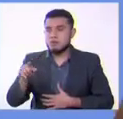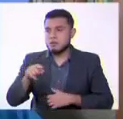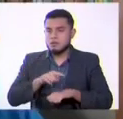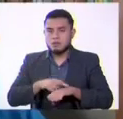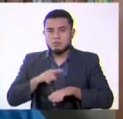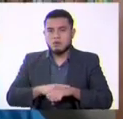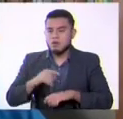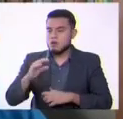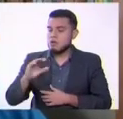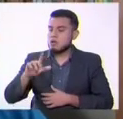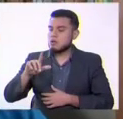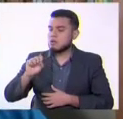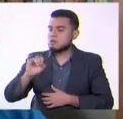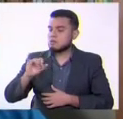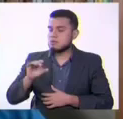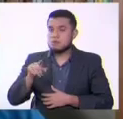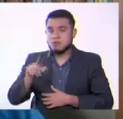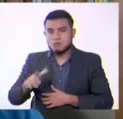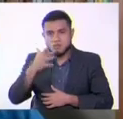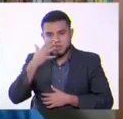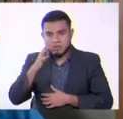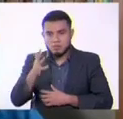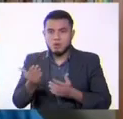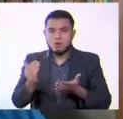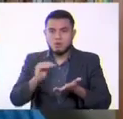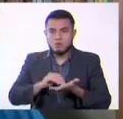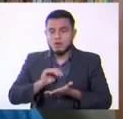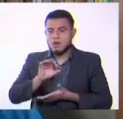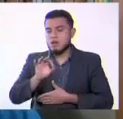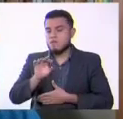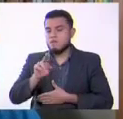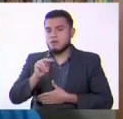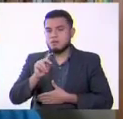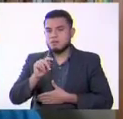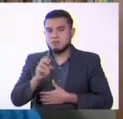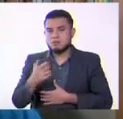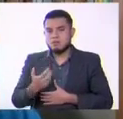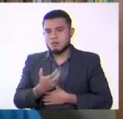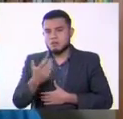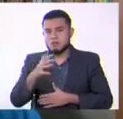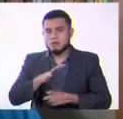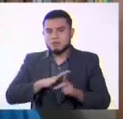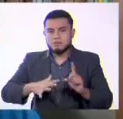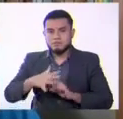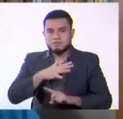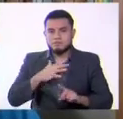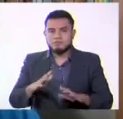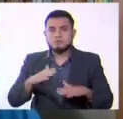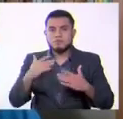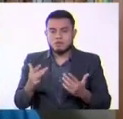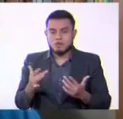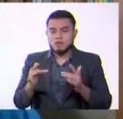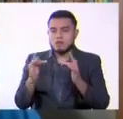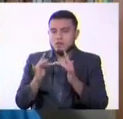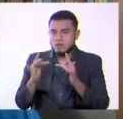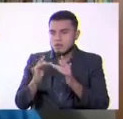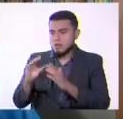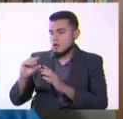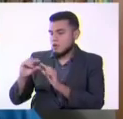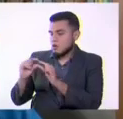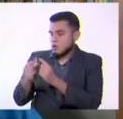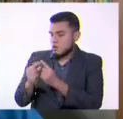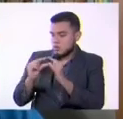clásico. Este es el ejemplo de vuelta a las fuentes y nos pone en contexto que el contacto entre grupos culturales